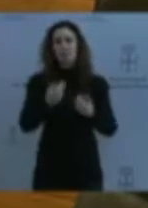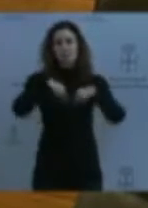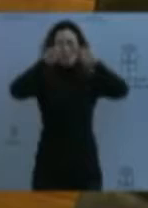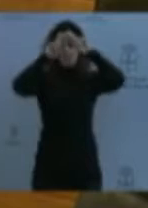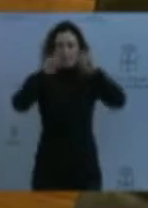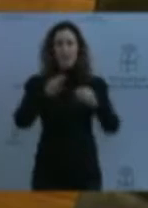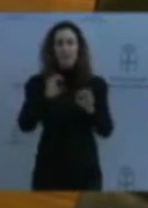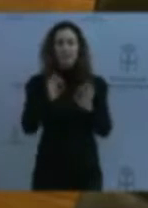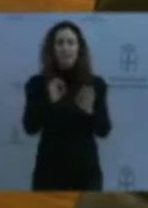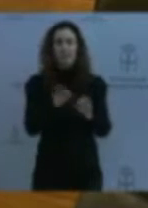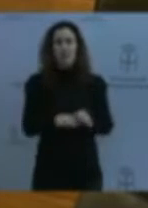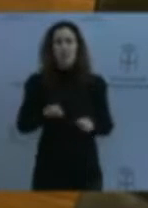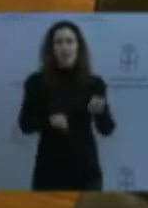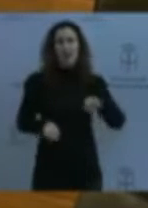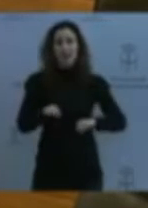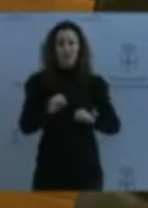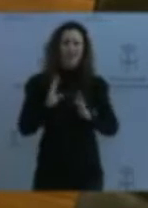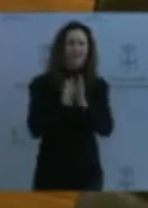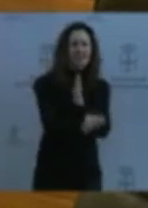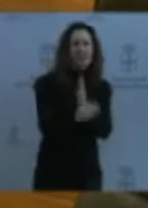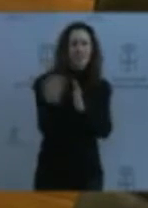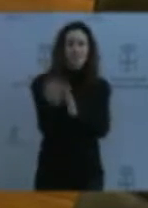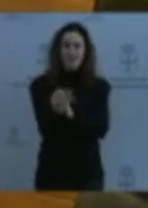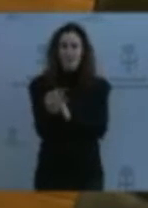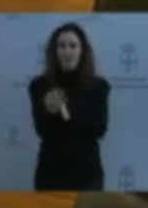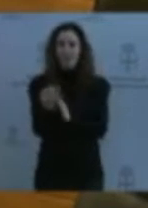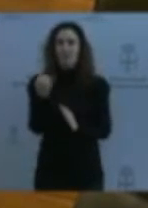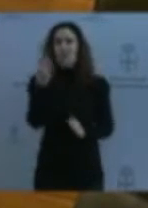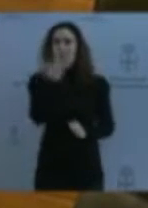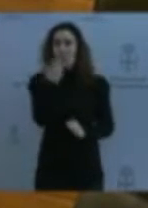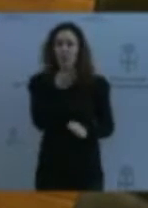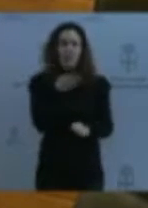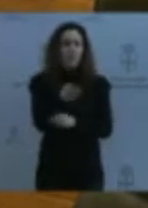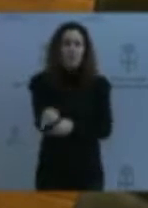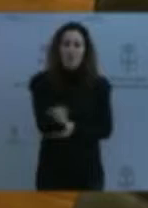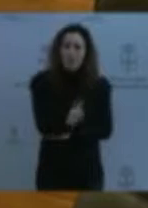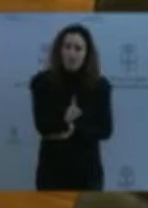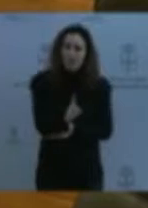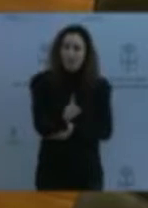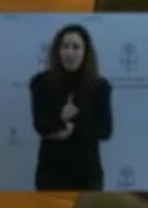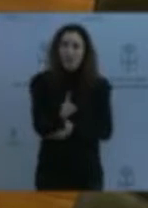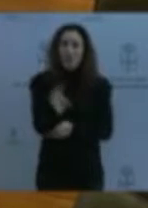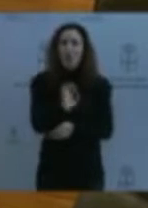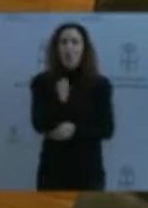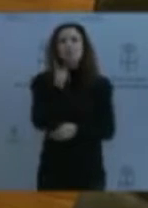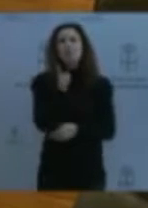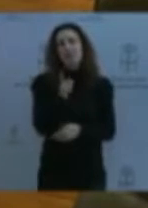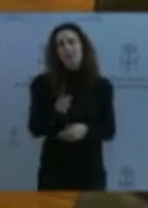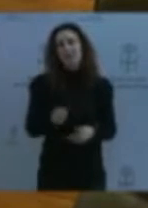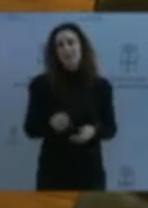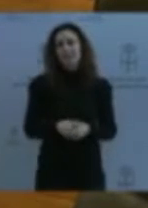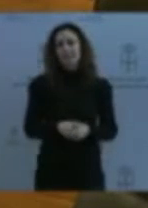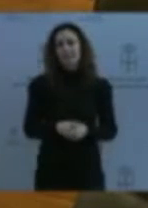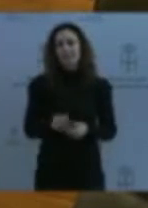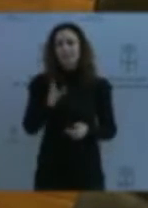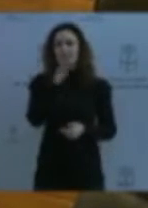sin clases por inundaciones por sus instalaciones, como las de Arroyo-Ondás, o simplemente porque era muy peligroso acudir por